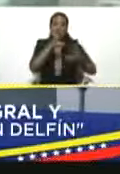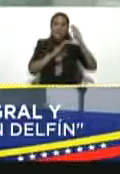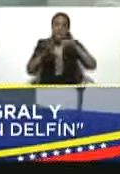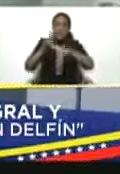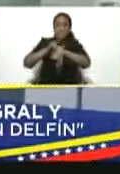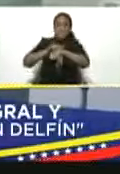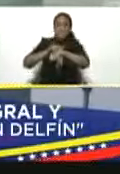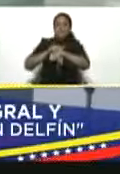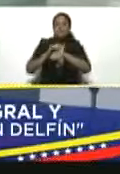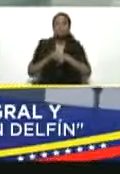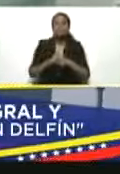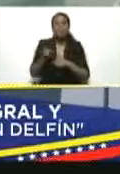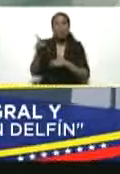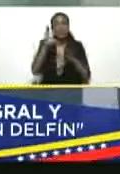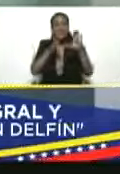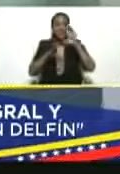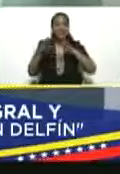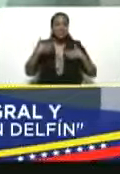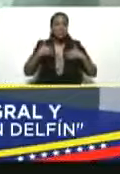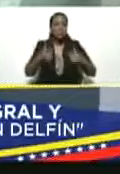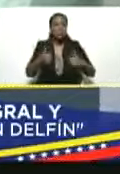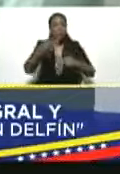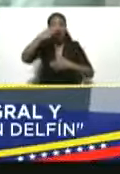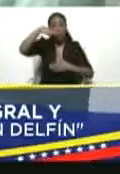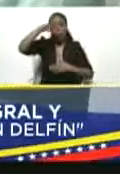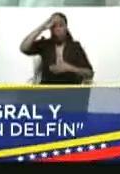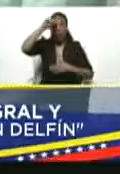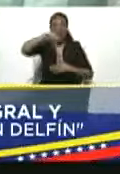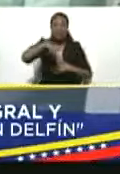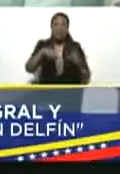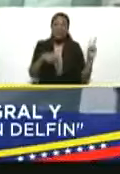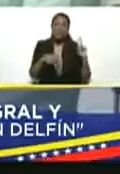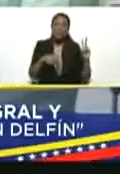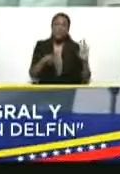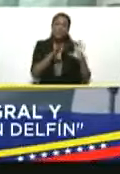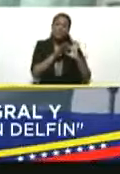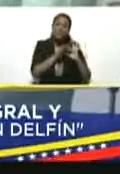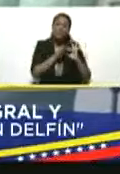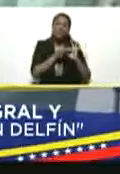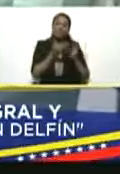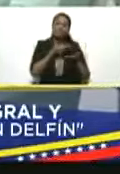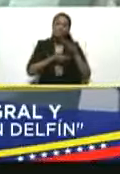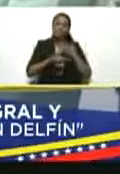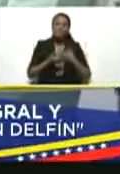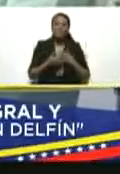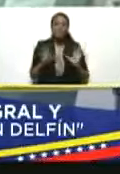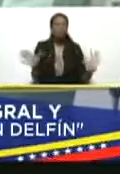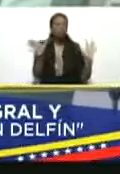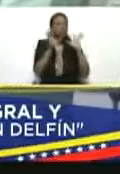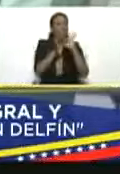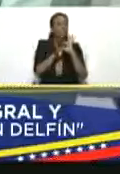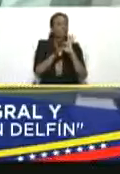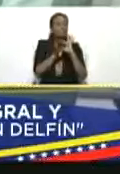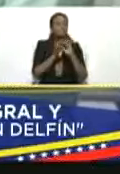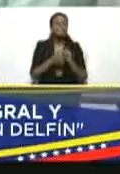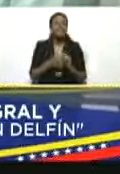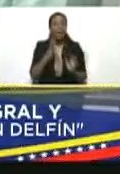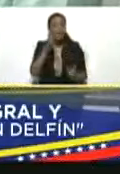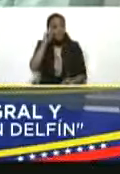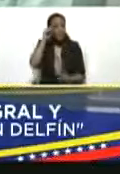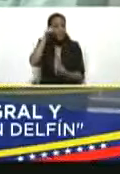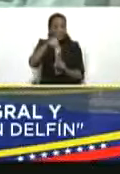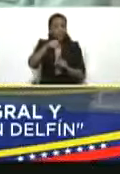médicas las ciencias de la salud de Cuba y las ciencias de la salud de Venezuela una sola que es por la